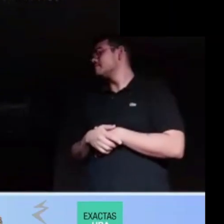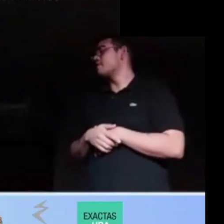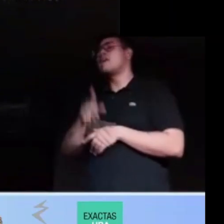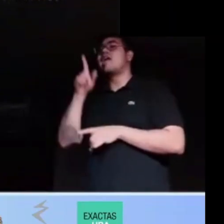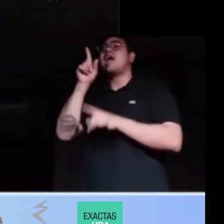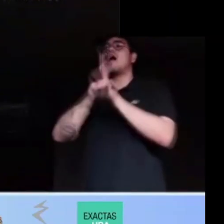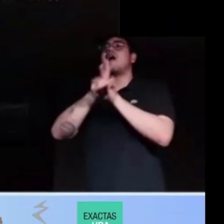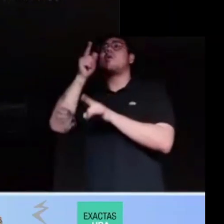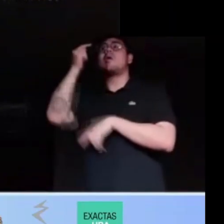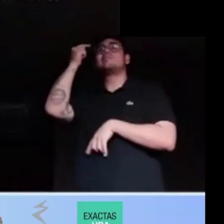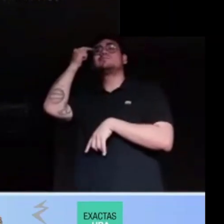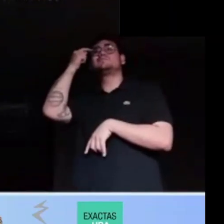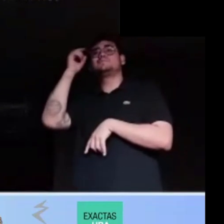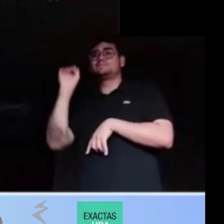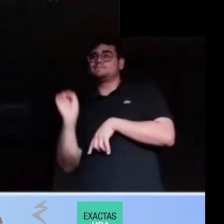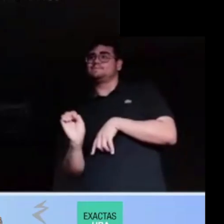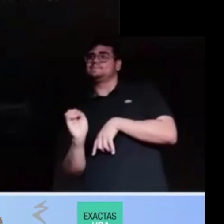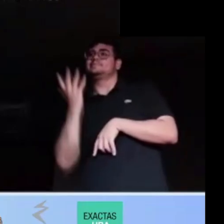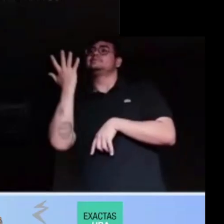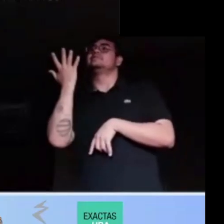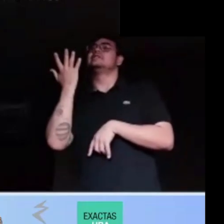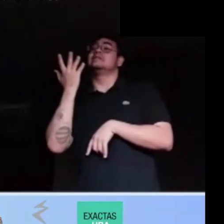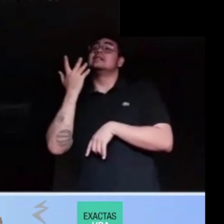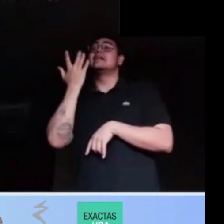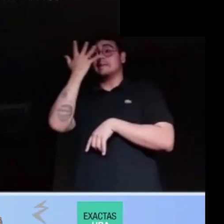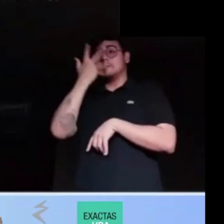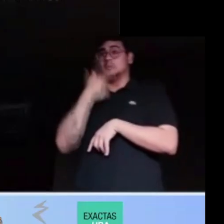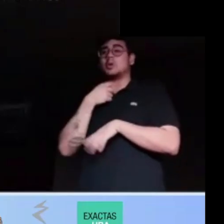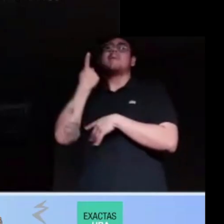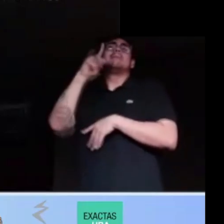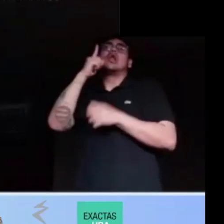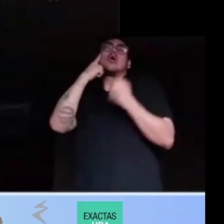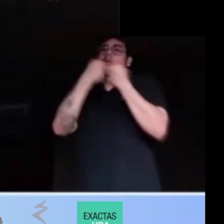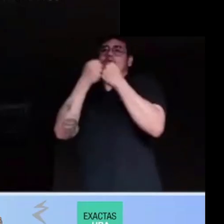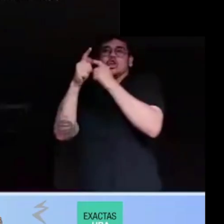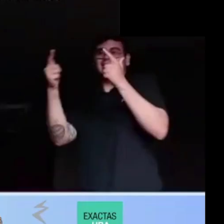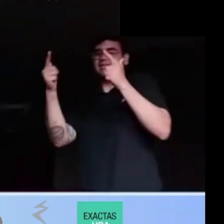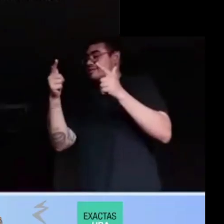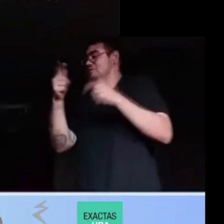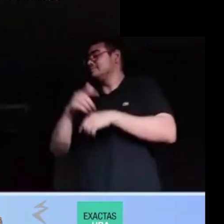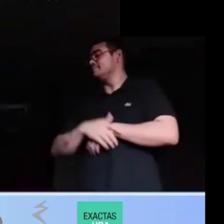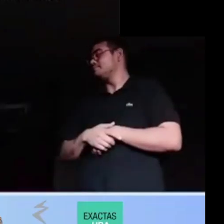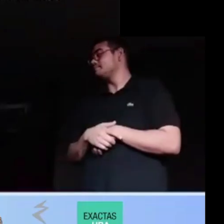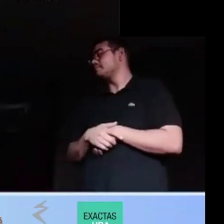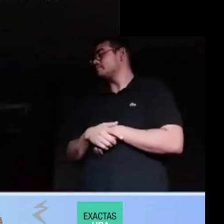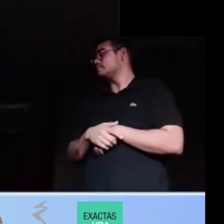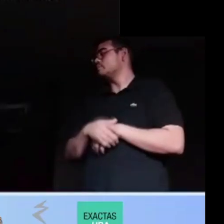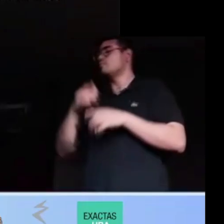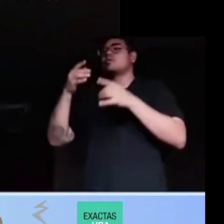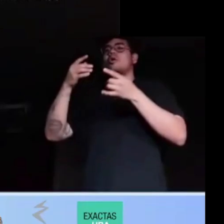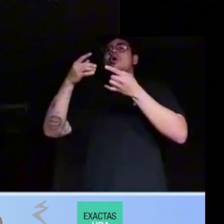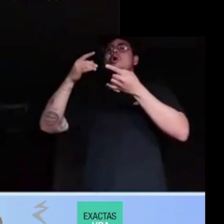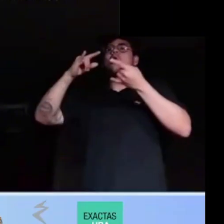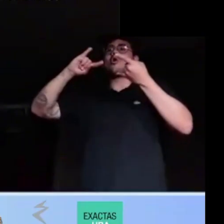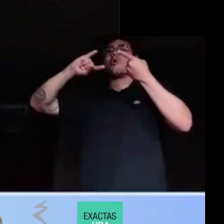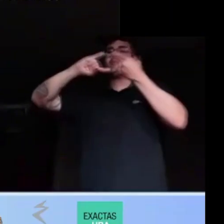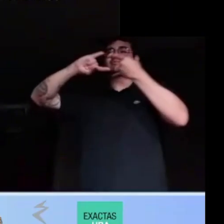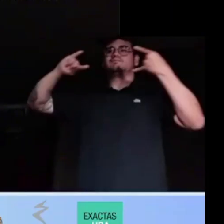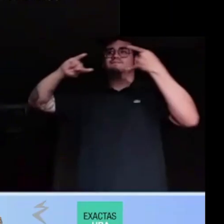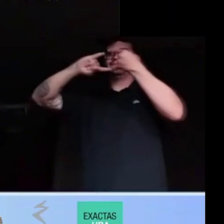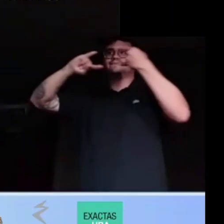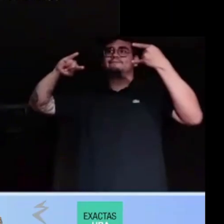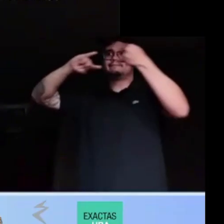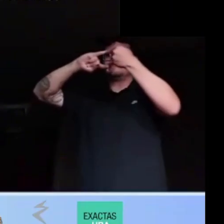surgieron, hay una que nos ha gustado, pero insisto, no está consolidada, que es esta, ¿no? Porque se atraen o